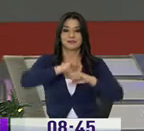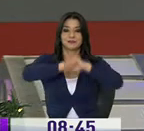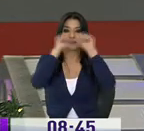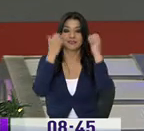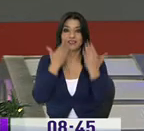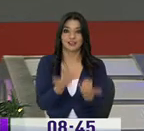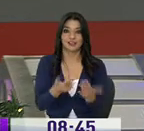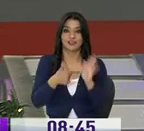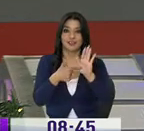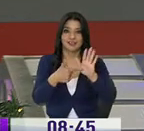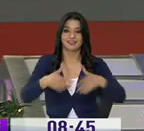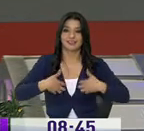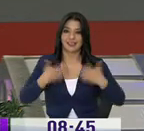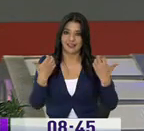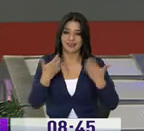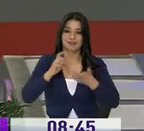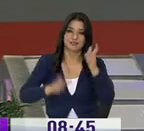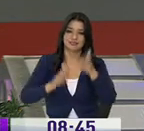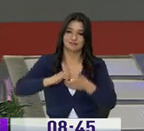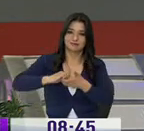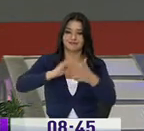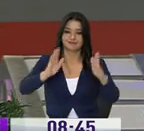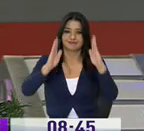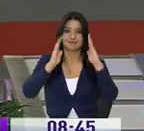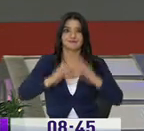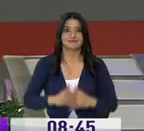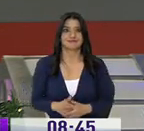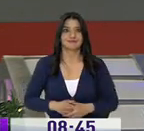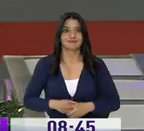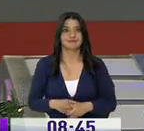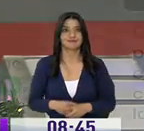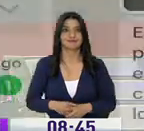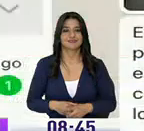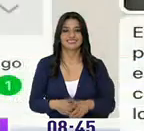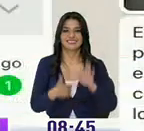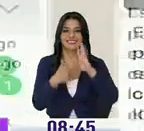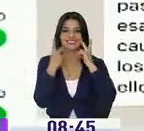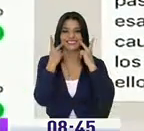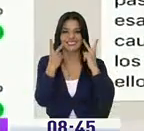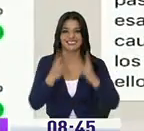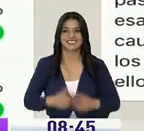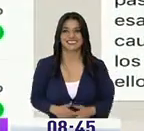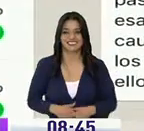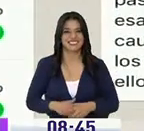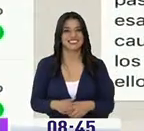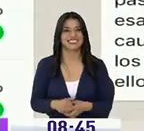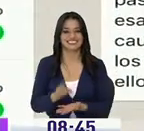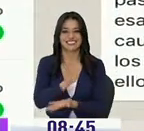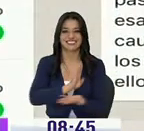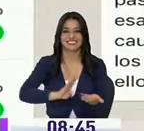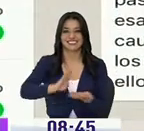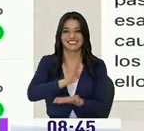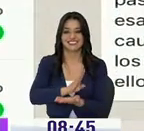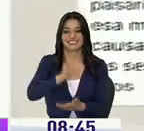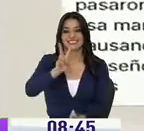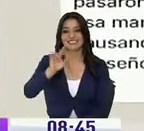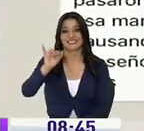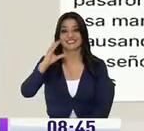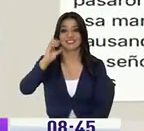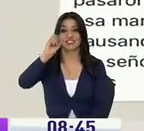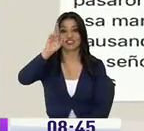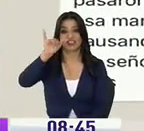Ahora vamos con las quejas solidarias. Atención, ¿viste qué parecía? ¡Pónganlo en pantalla! El barrio Victoria